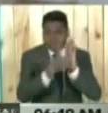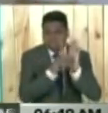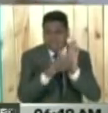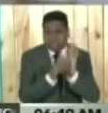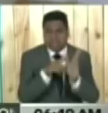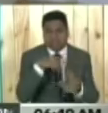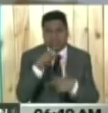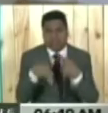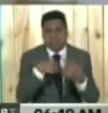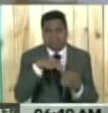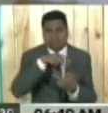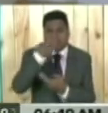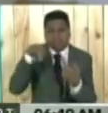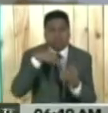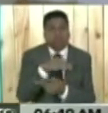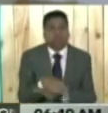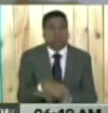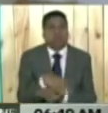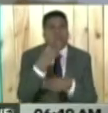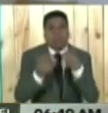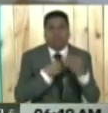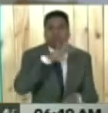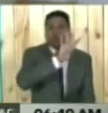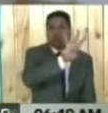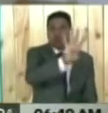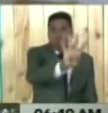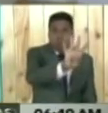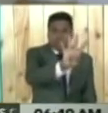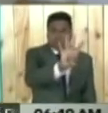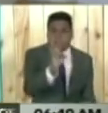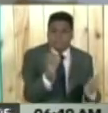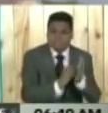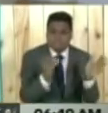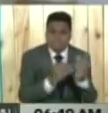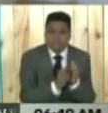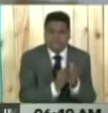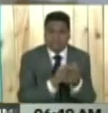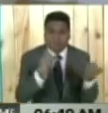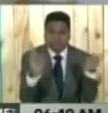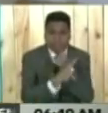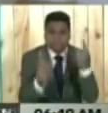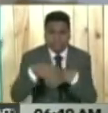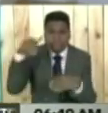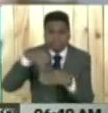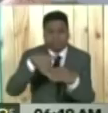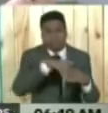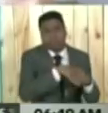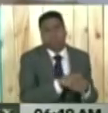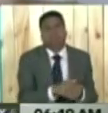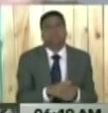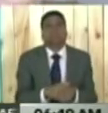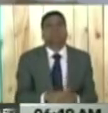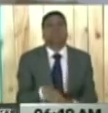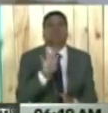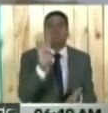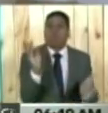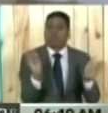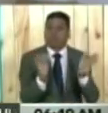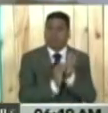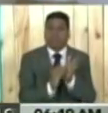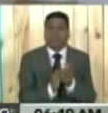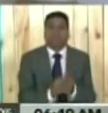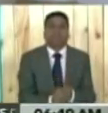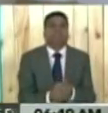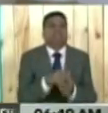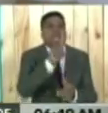hemos hecho cuatro referéndums. Entonces, está bien, ellos pueden hacer su referéndum. Si hubieran querido, lo hubieran hecho el